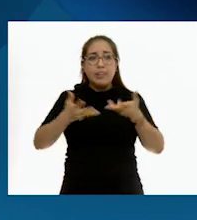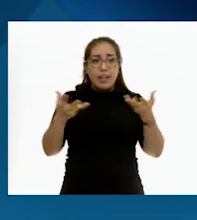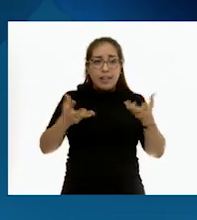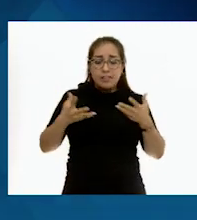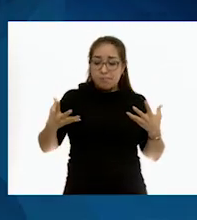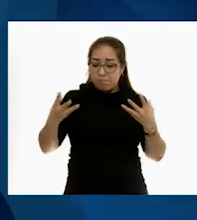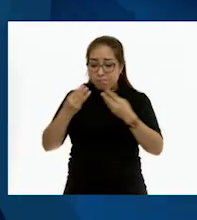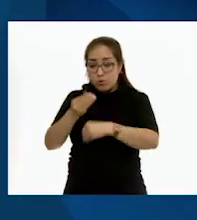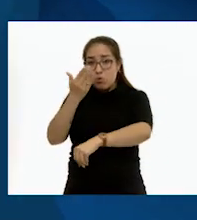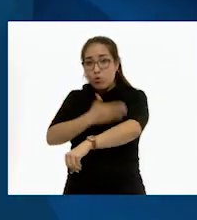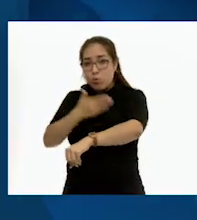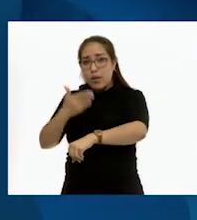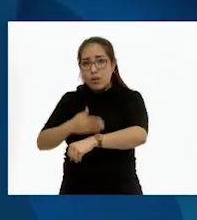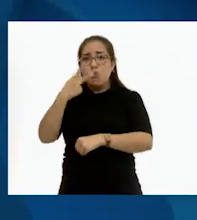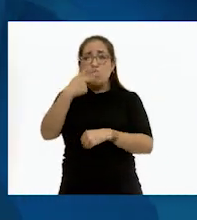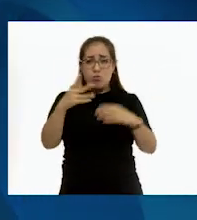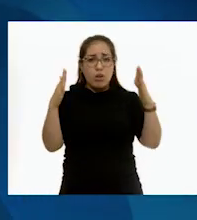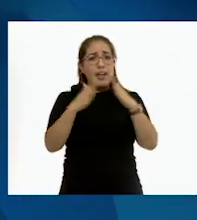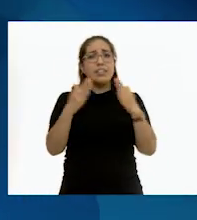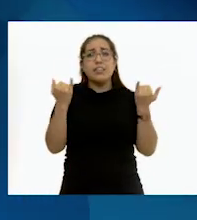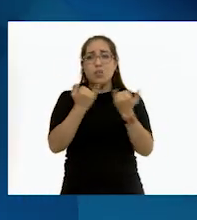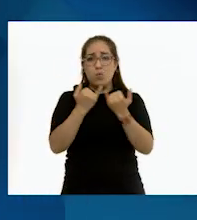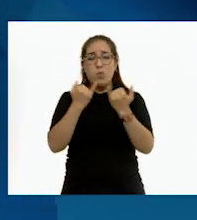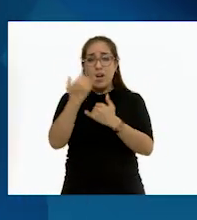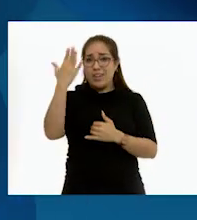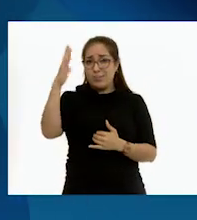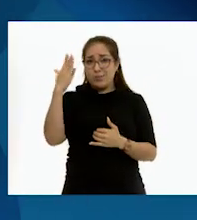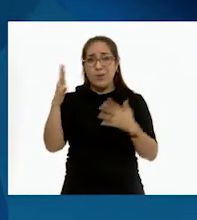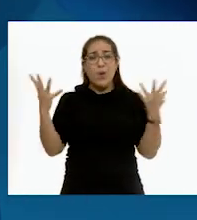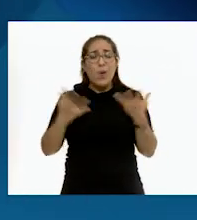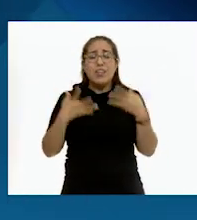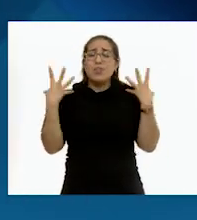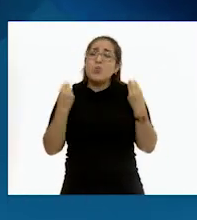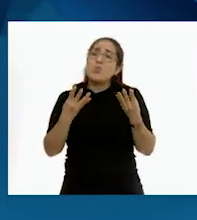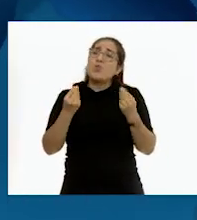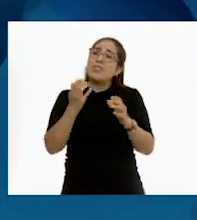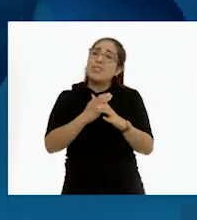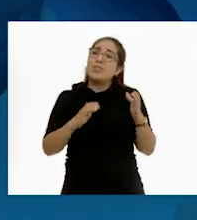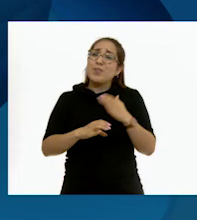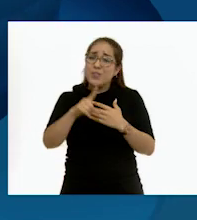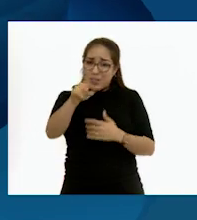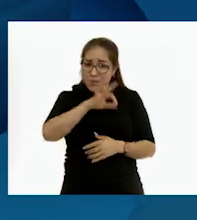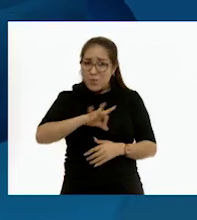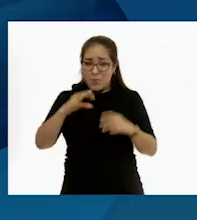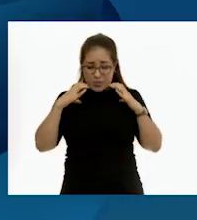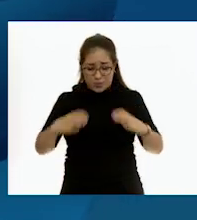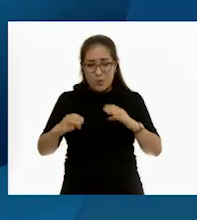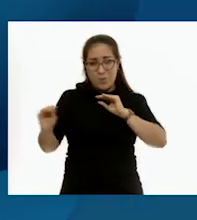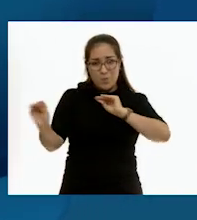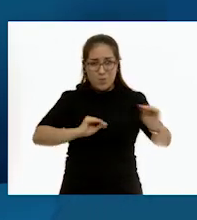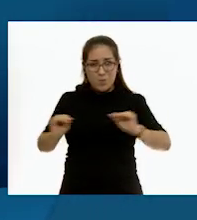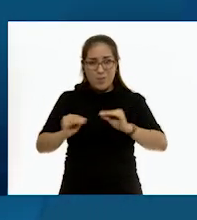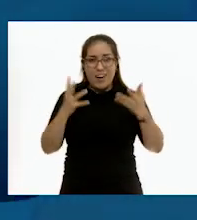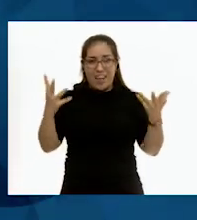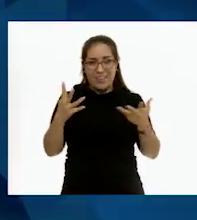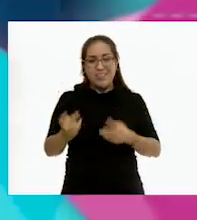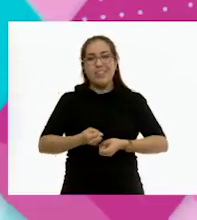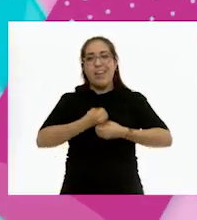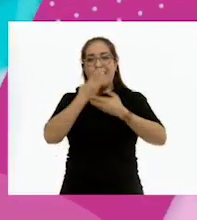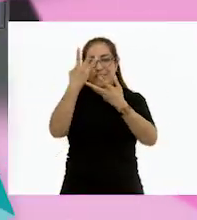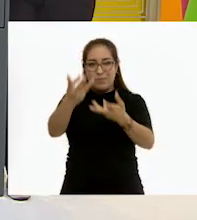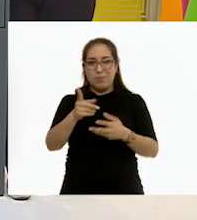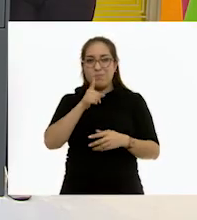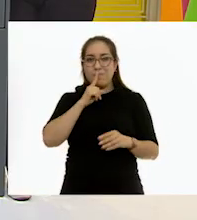compañeros. También hazlo en casa frente al espejo y verás cuántas cosas eres capaz de decir con el lenguaje de tu cuerpo a partir del arte del